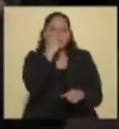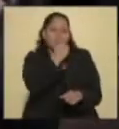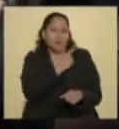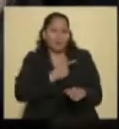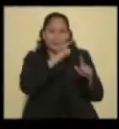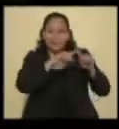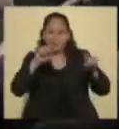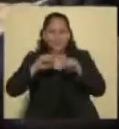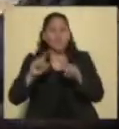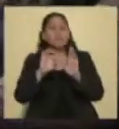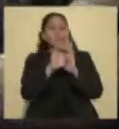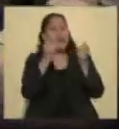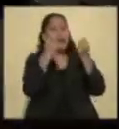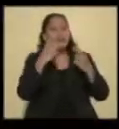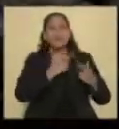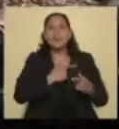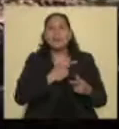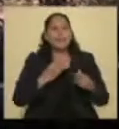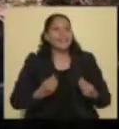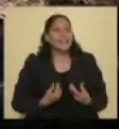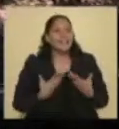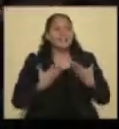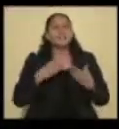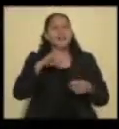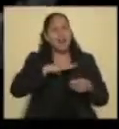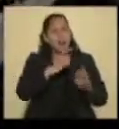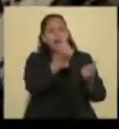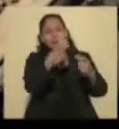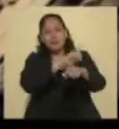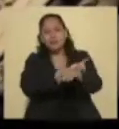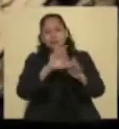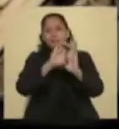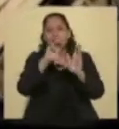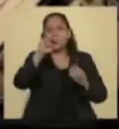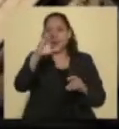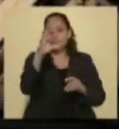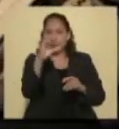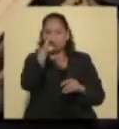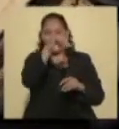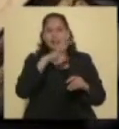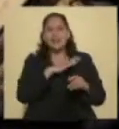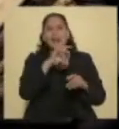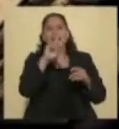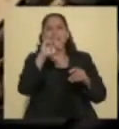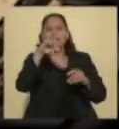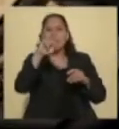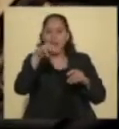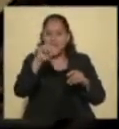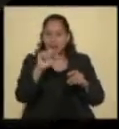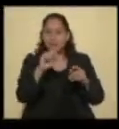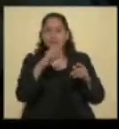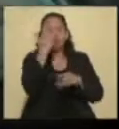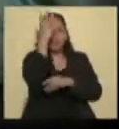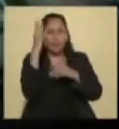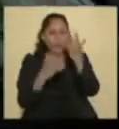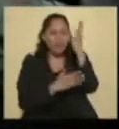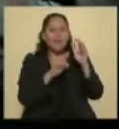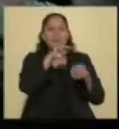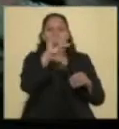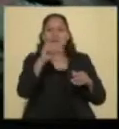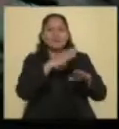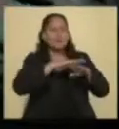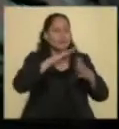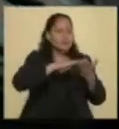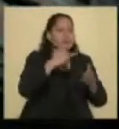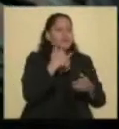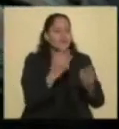Hay, para el que le guste la aventura, también hay delegaciones como Magdalena Contreras con los Dinamos o Milpalta con las Nopaleras, donde